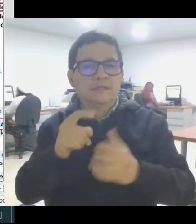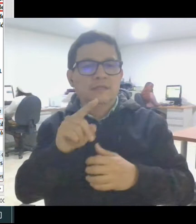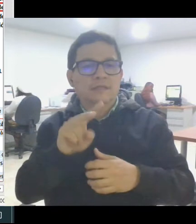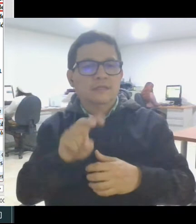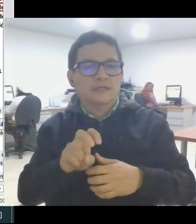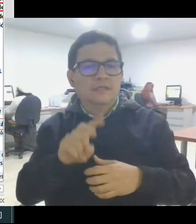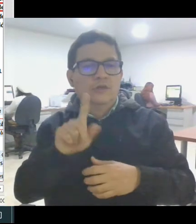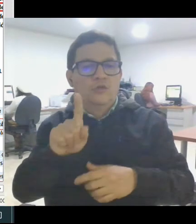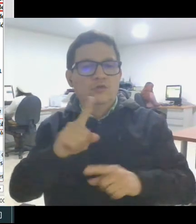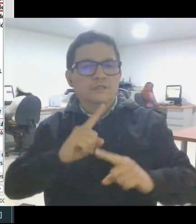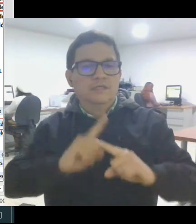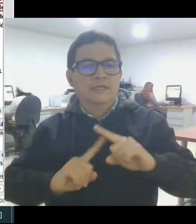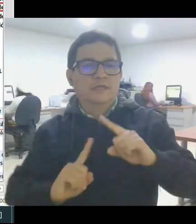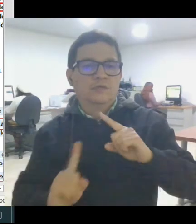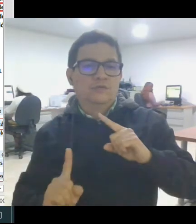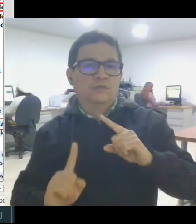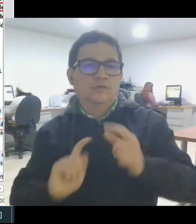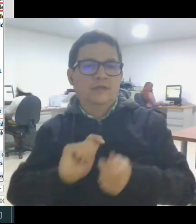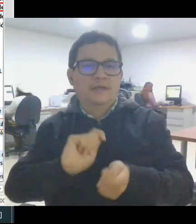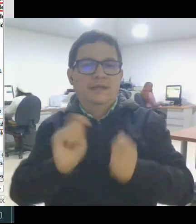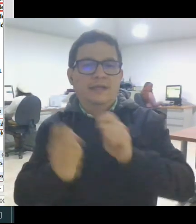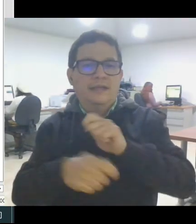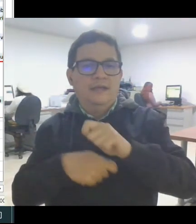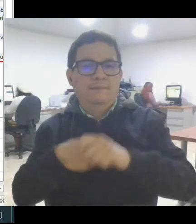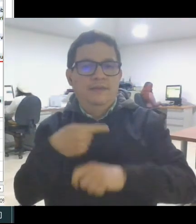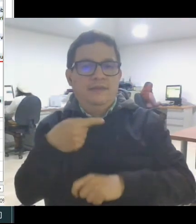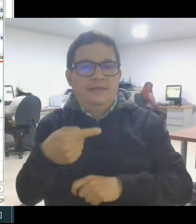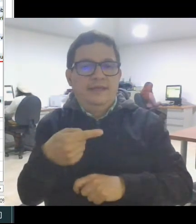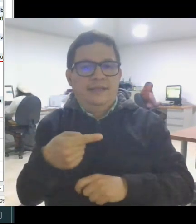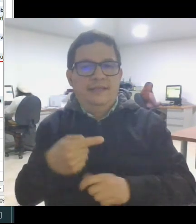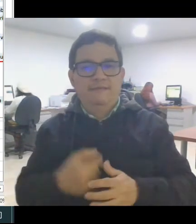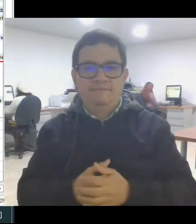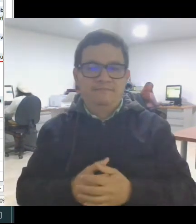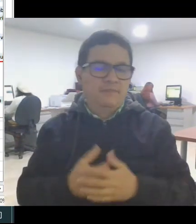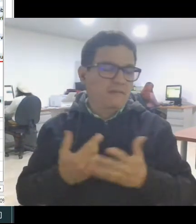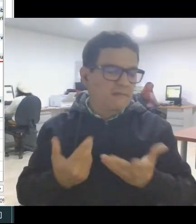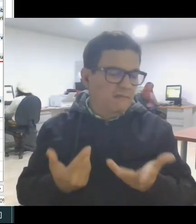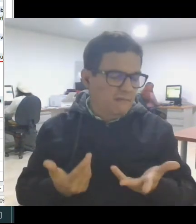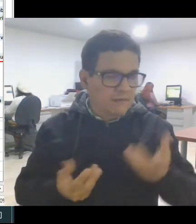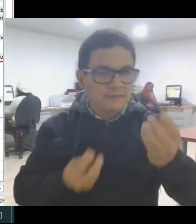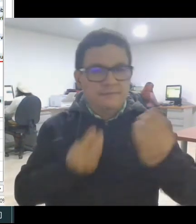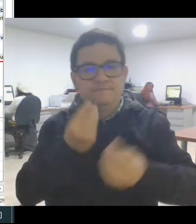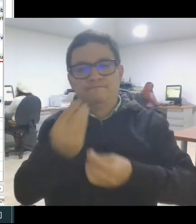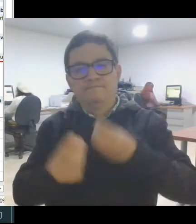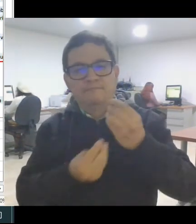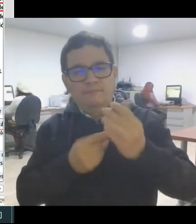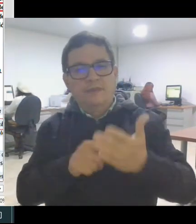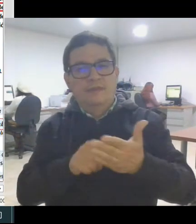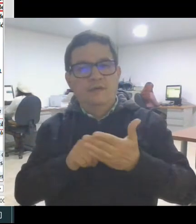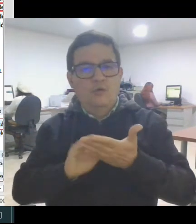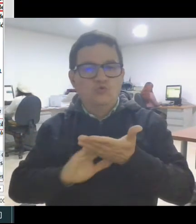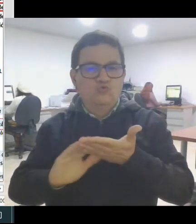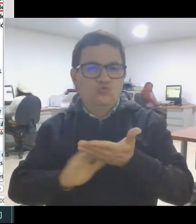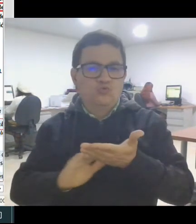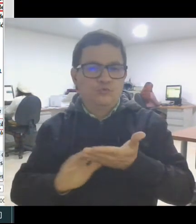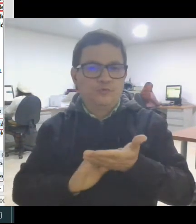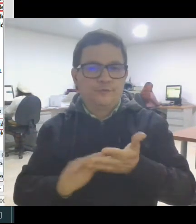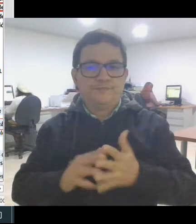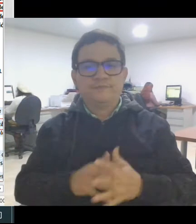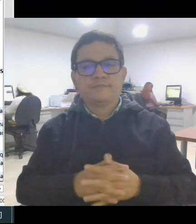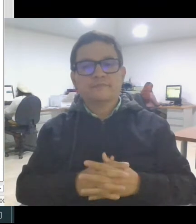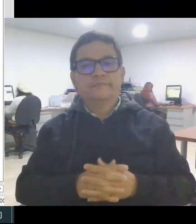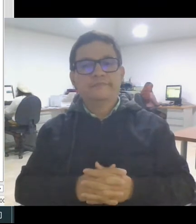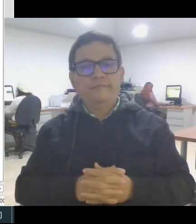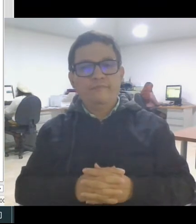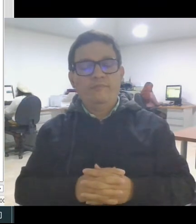62.662x1 pasa a ser negativa. Ya lo vamos a ver en la solución del planteamiento.